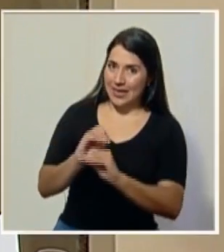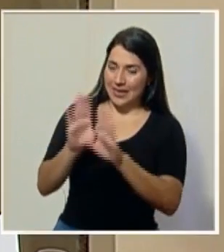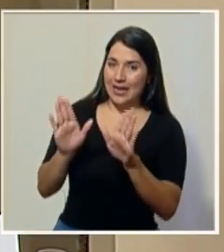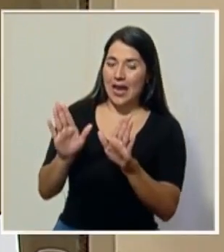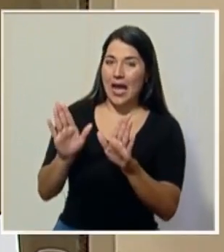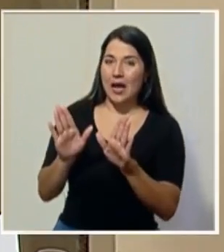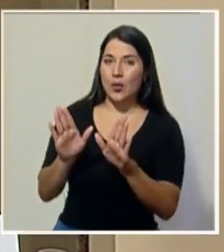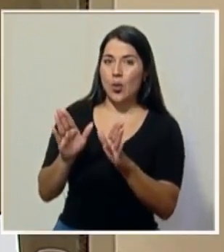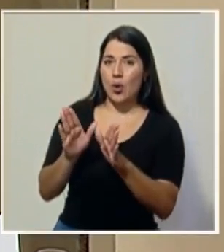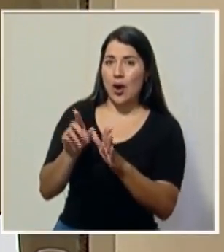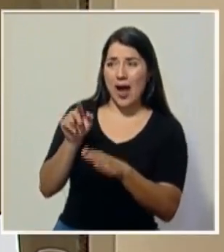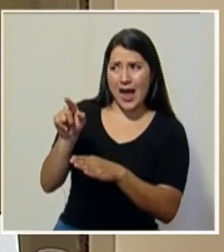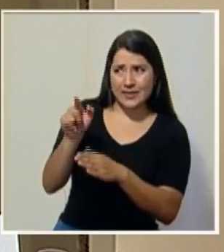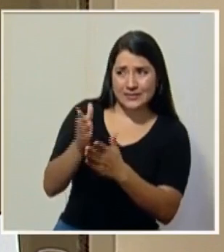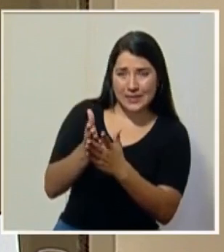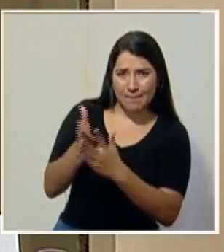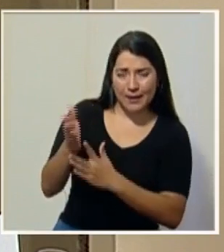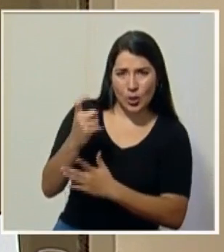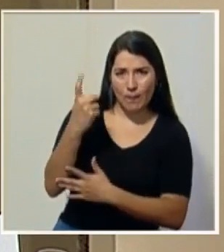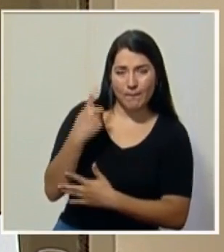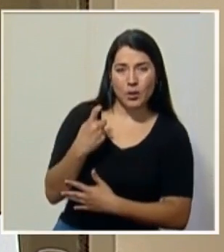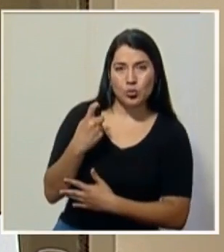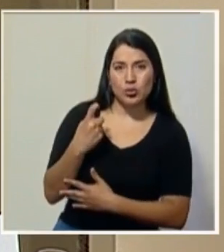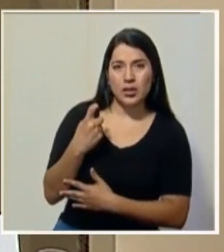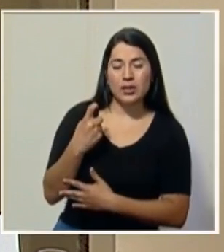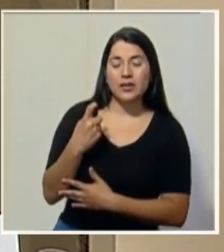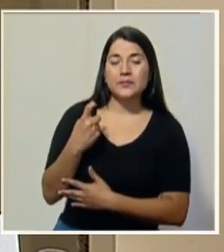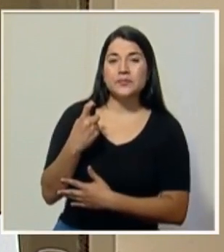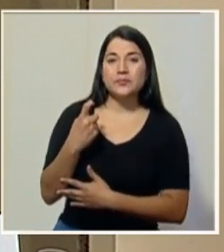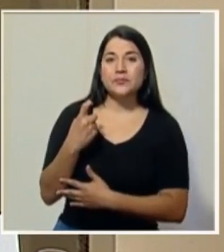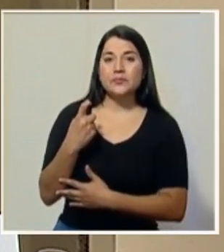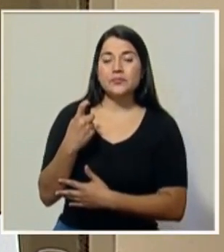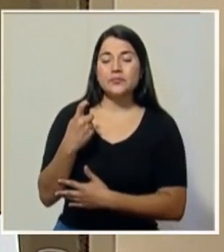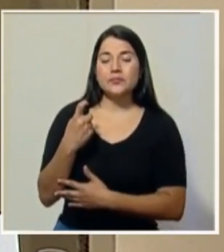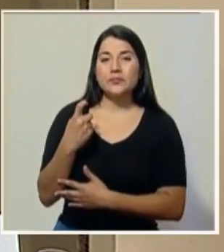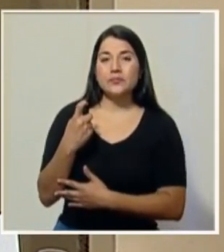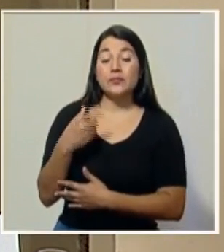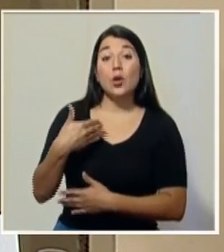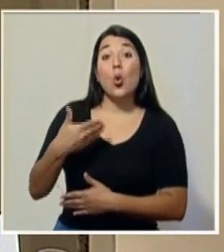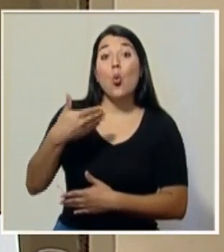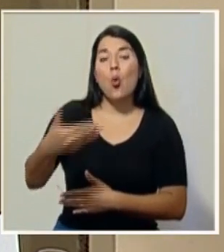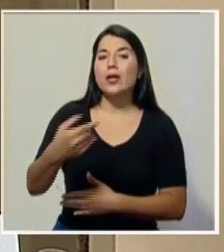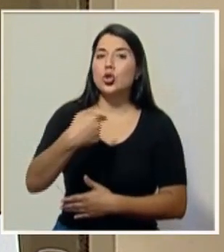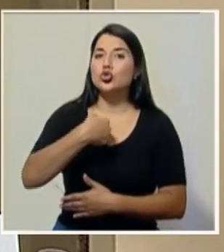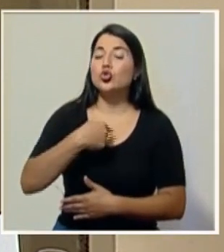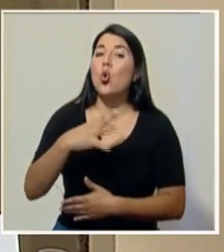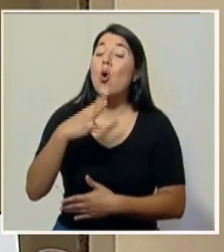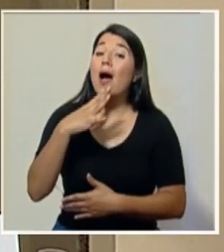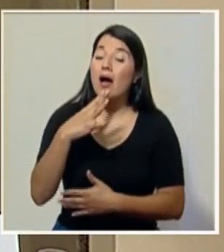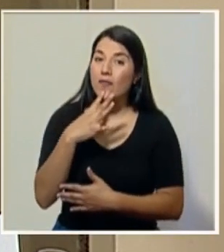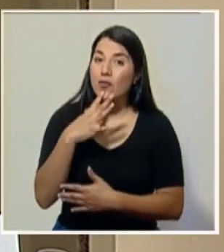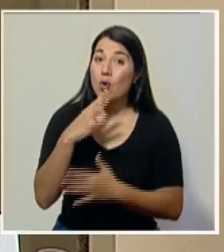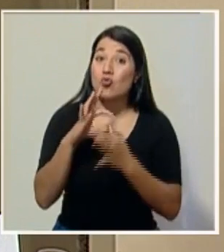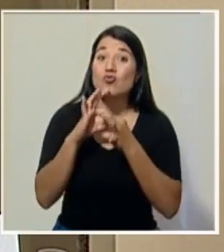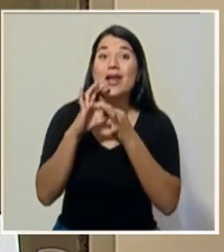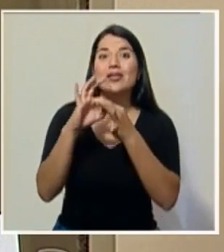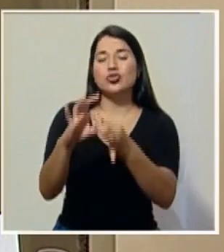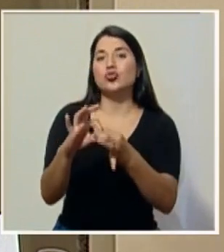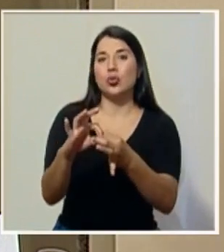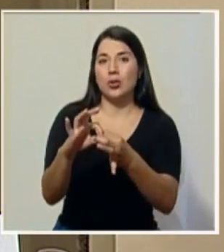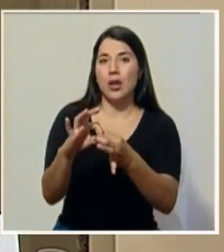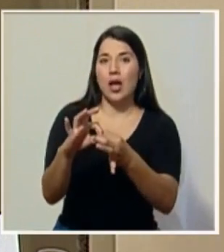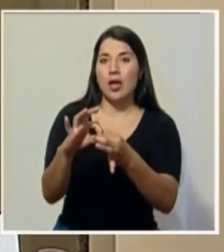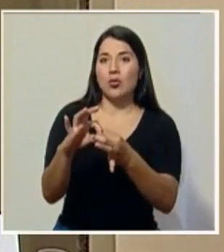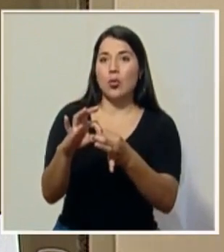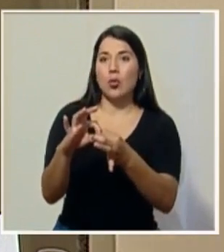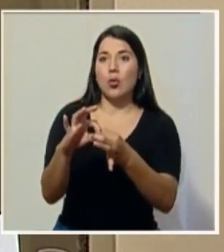a el medio que consultó y yo hice la referencia, cuando hablo de capacidad plena me refiero